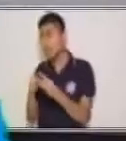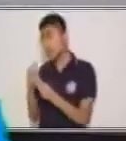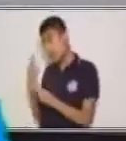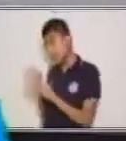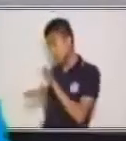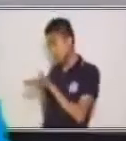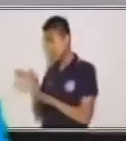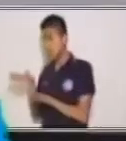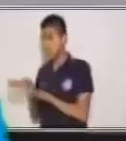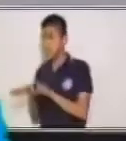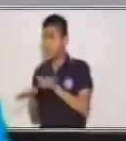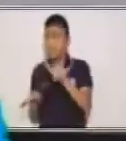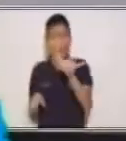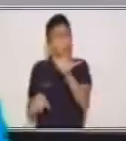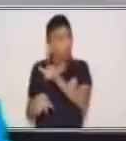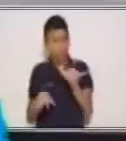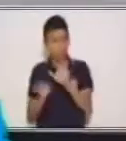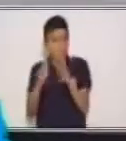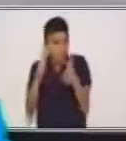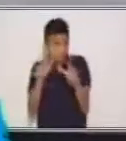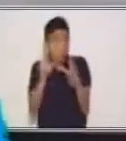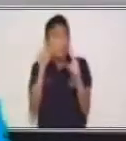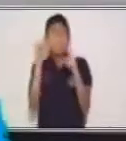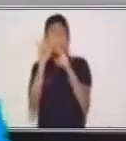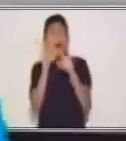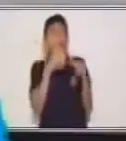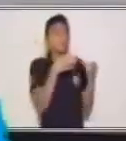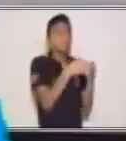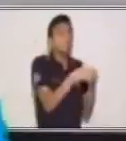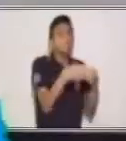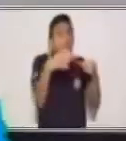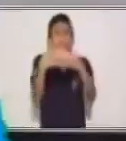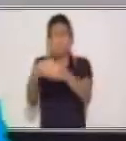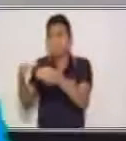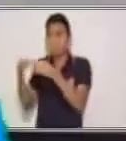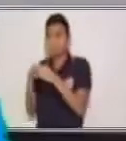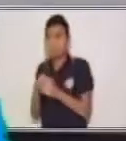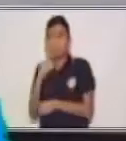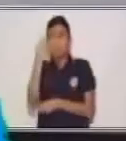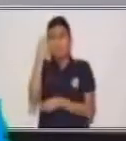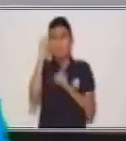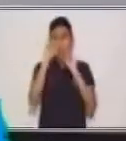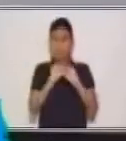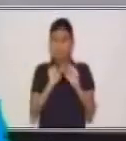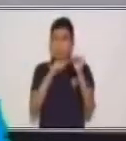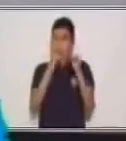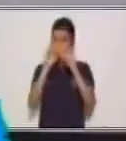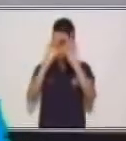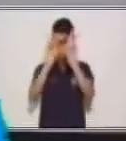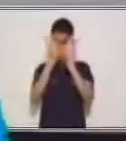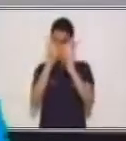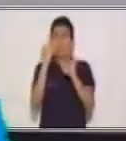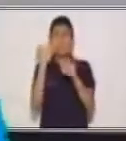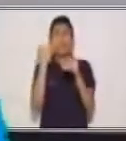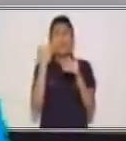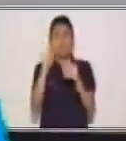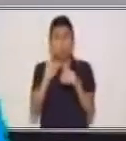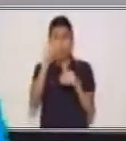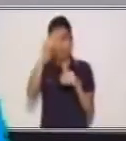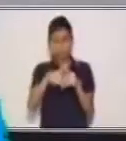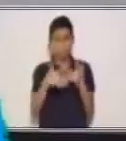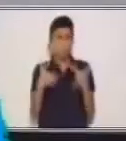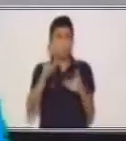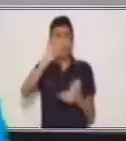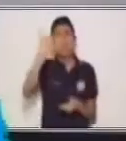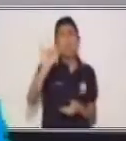la misma manera clasificamos nosotros las palabras y las estructuras de la oración en el idioma. Entonces Juan,